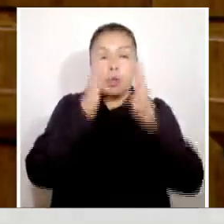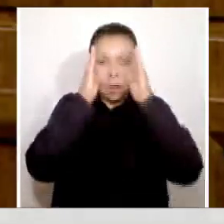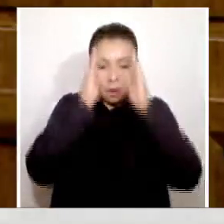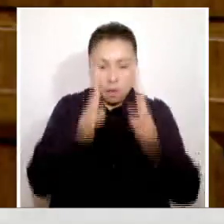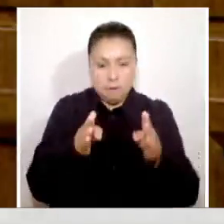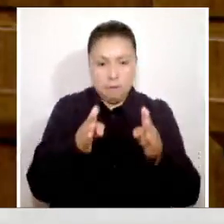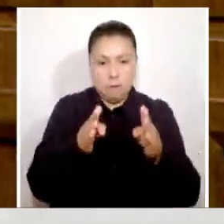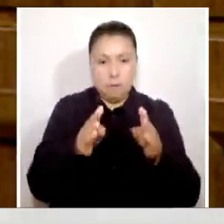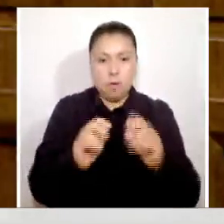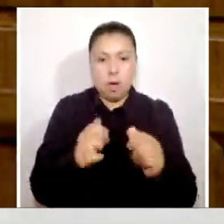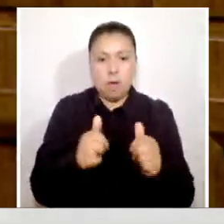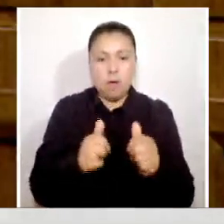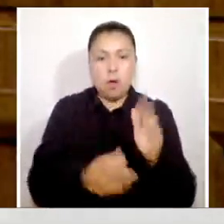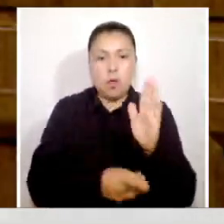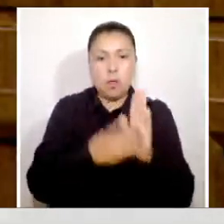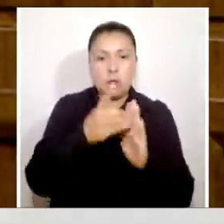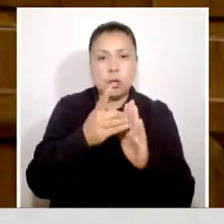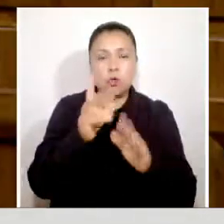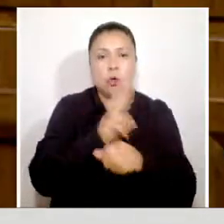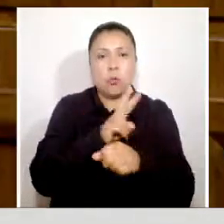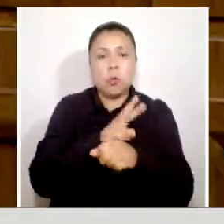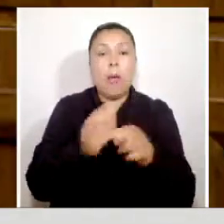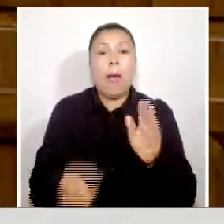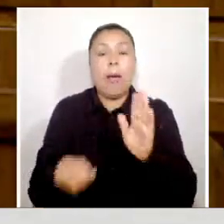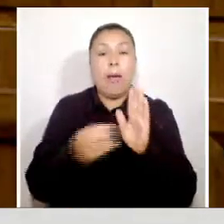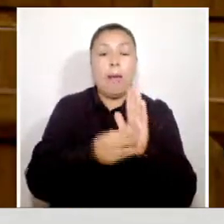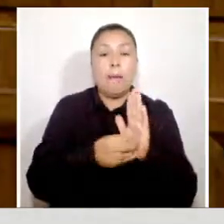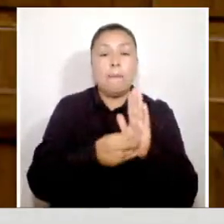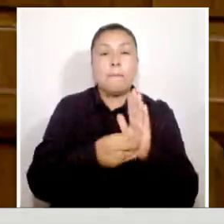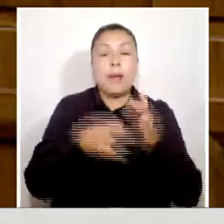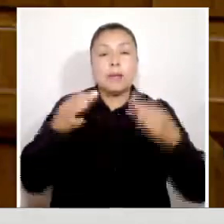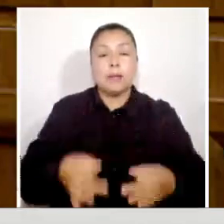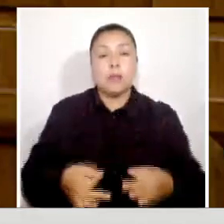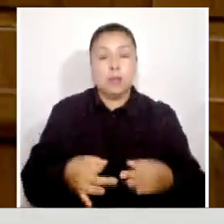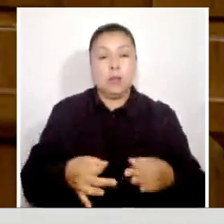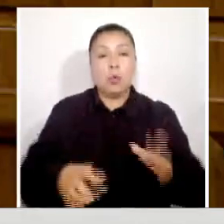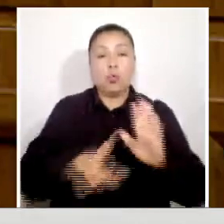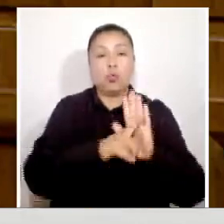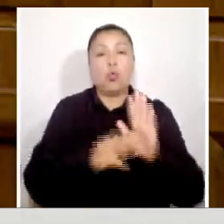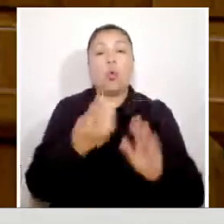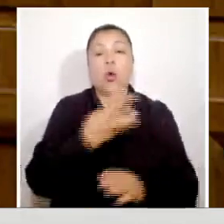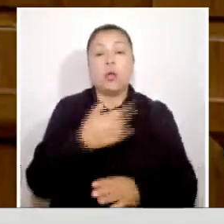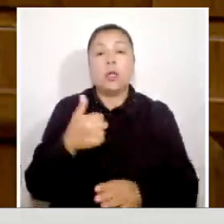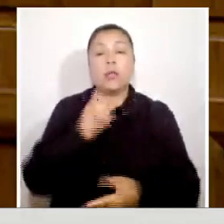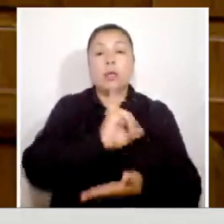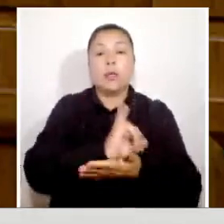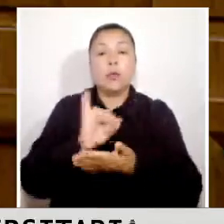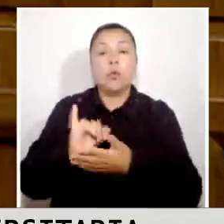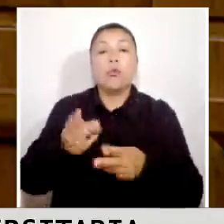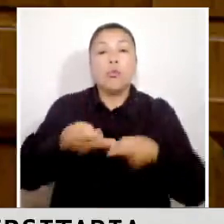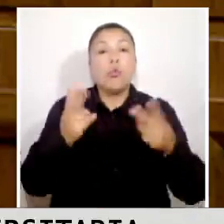en valor al desarrollo docente además de entregar certeza jurídica para las 46 instituciones